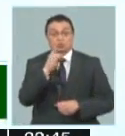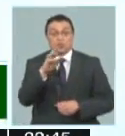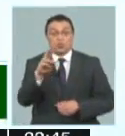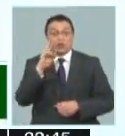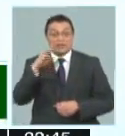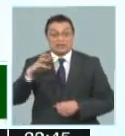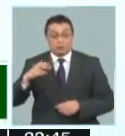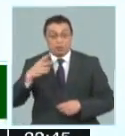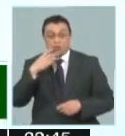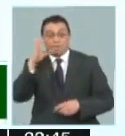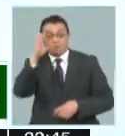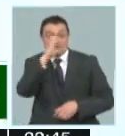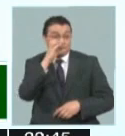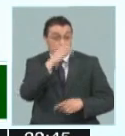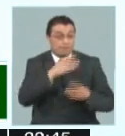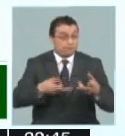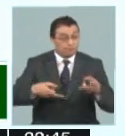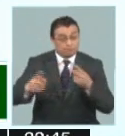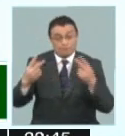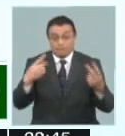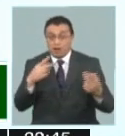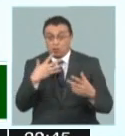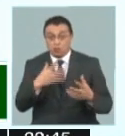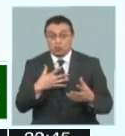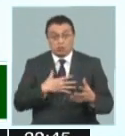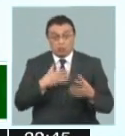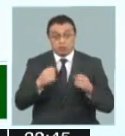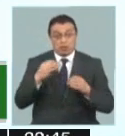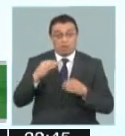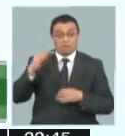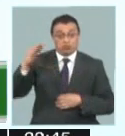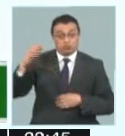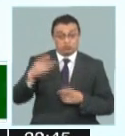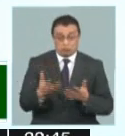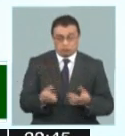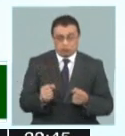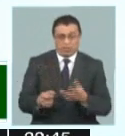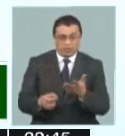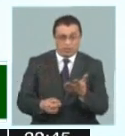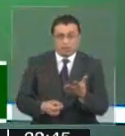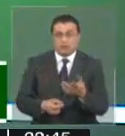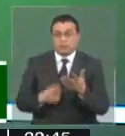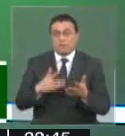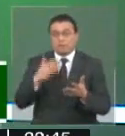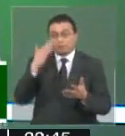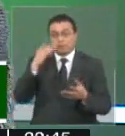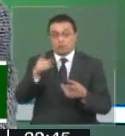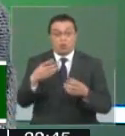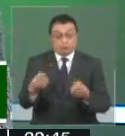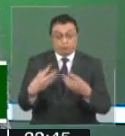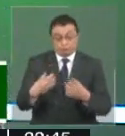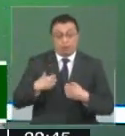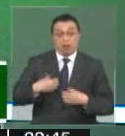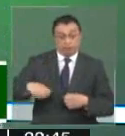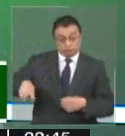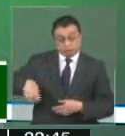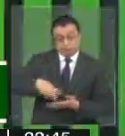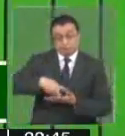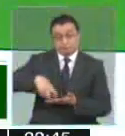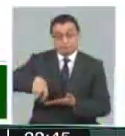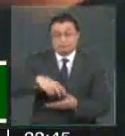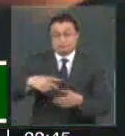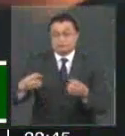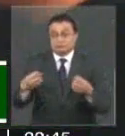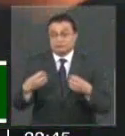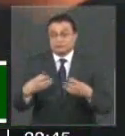¿Lo has pensado que eso sea como una proyección? Sí, sería O sea, si tú me enseñas a esquiar, yo me